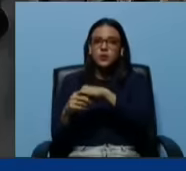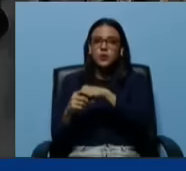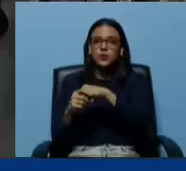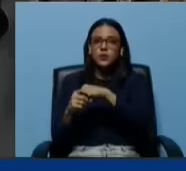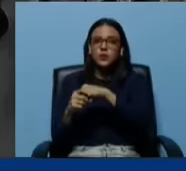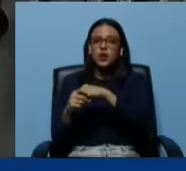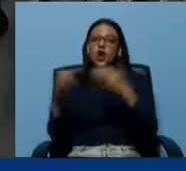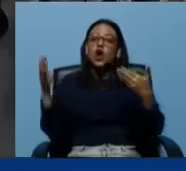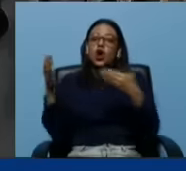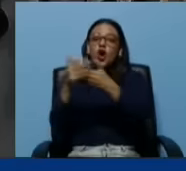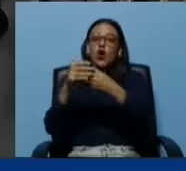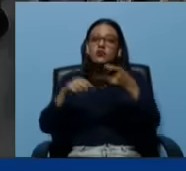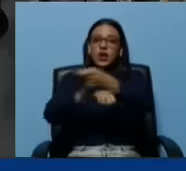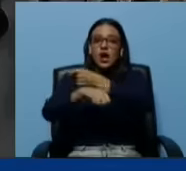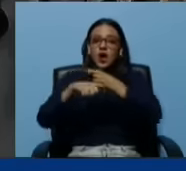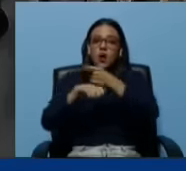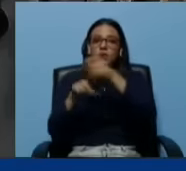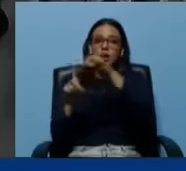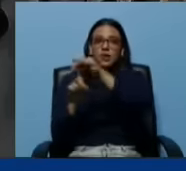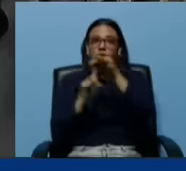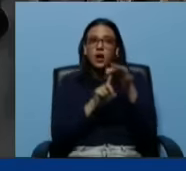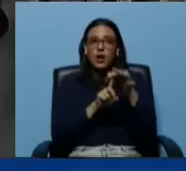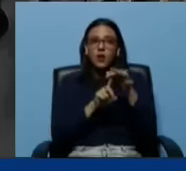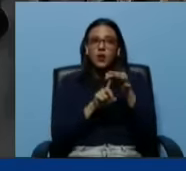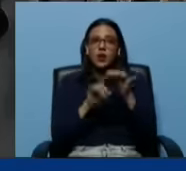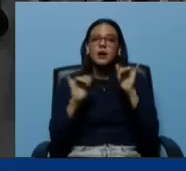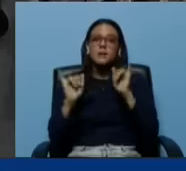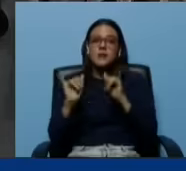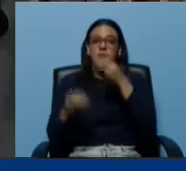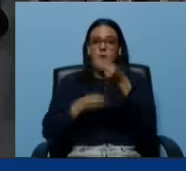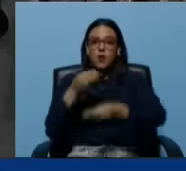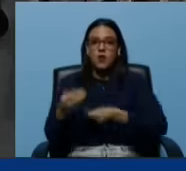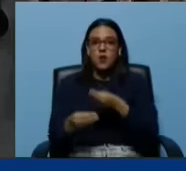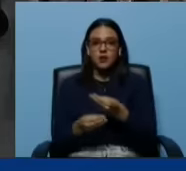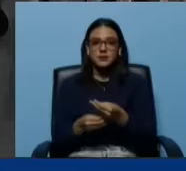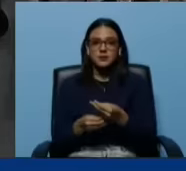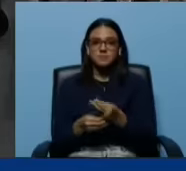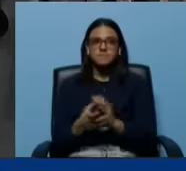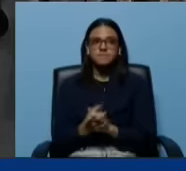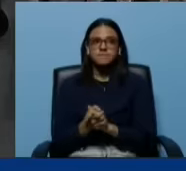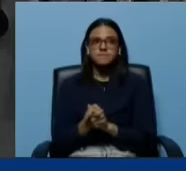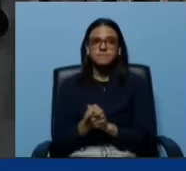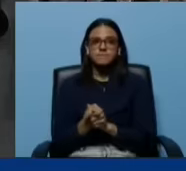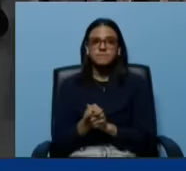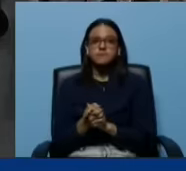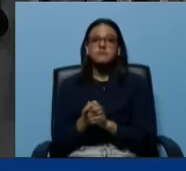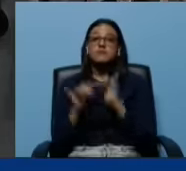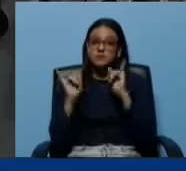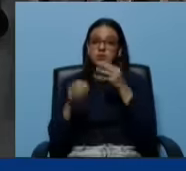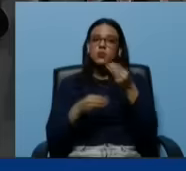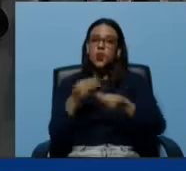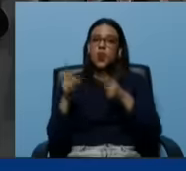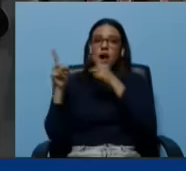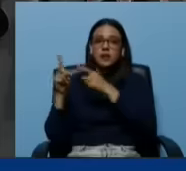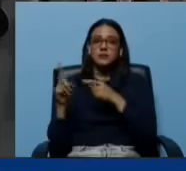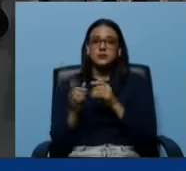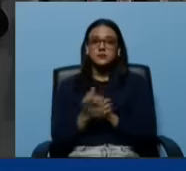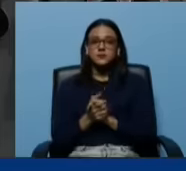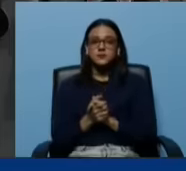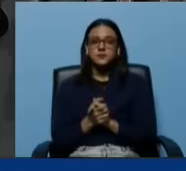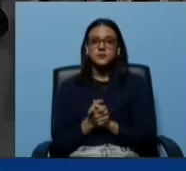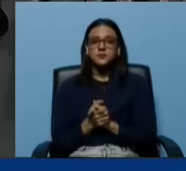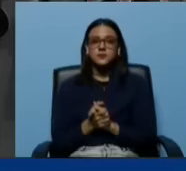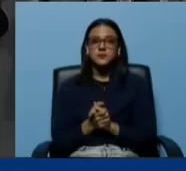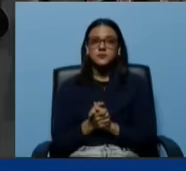en contra del gobierno electo legítimamente. Allá en Honduras, Meles,